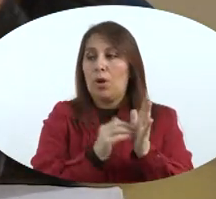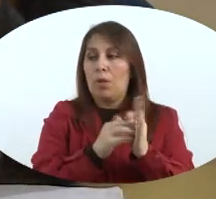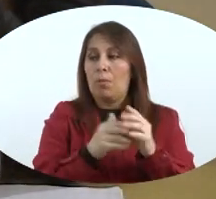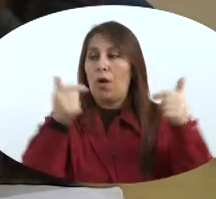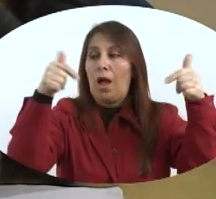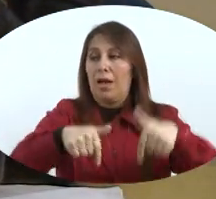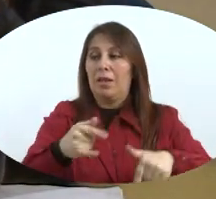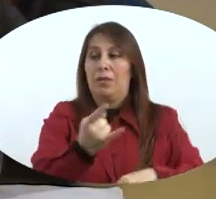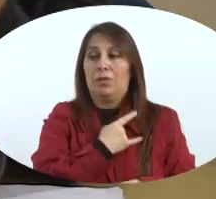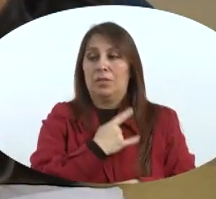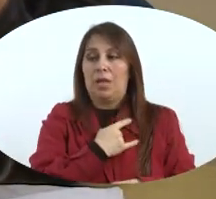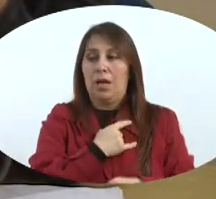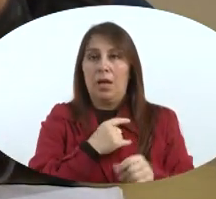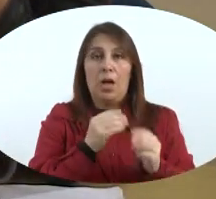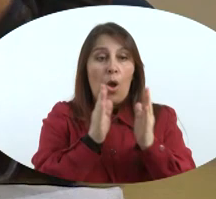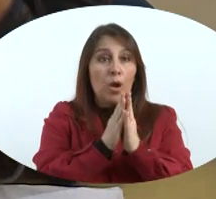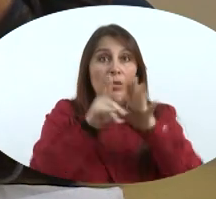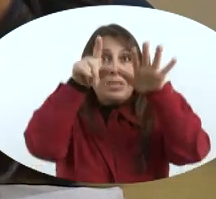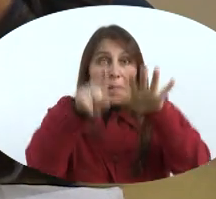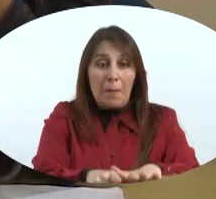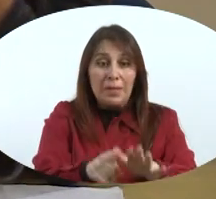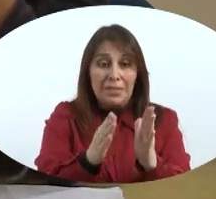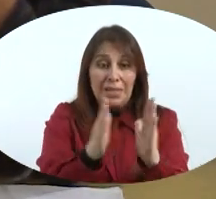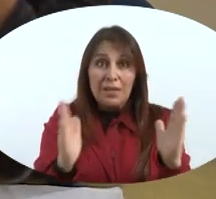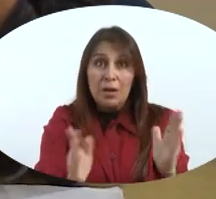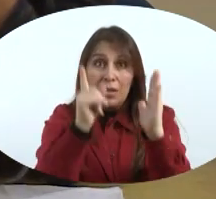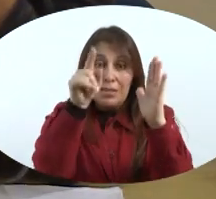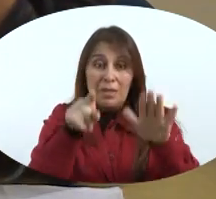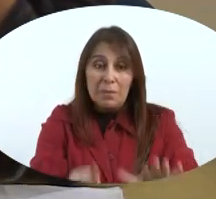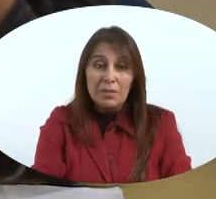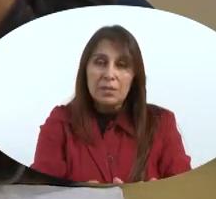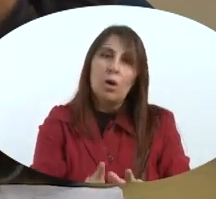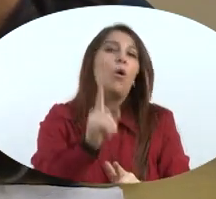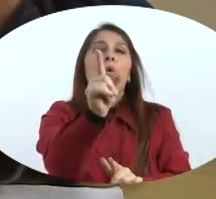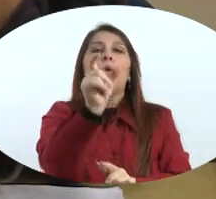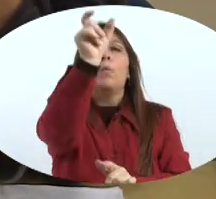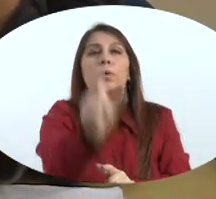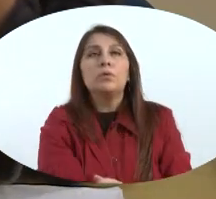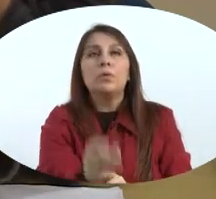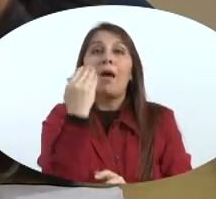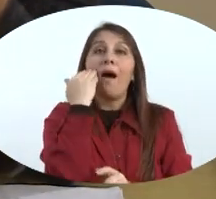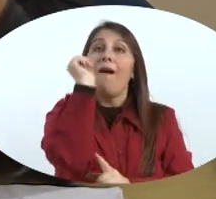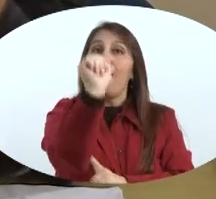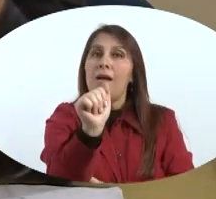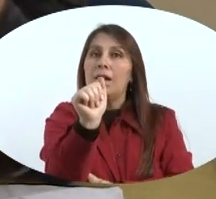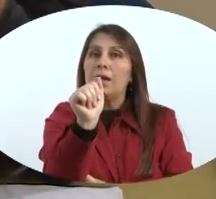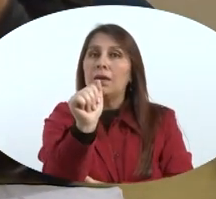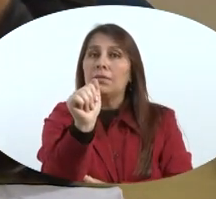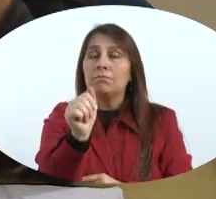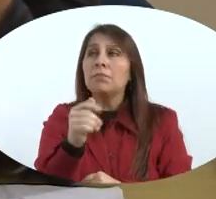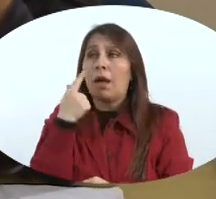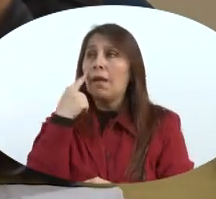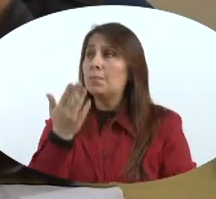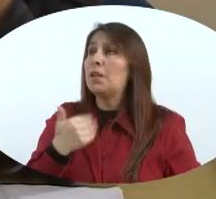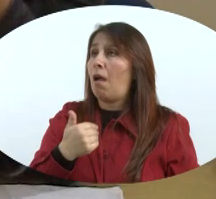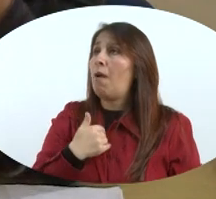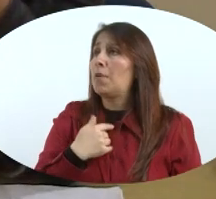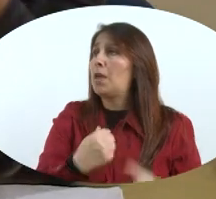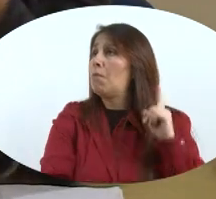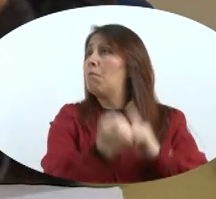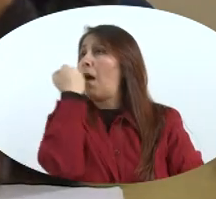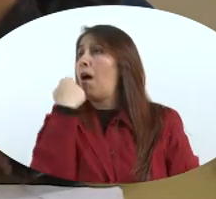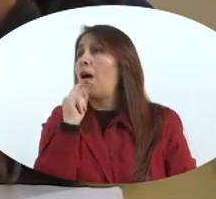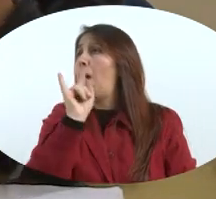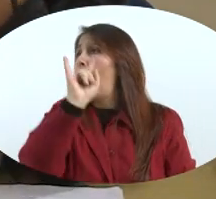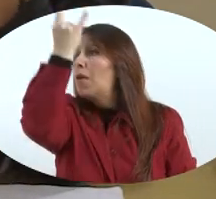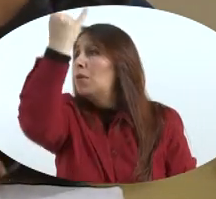periodo académico por lo menos una persona de cada licenciatura o en una mujer ha denunciado será agredida por algún